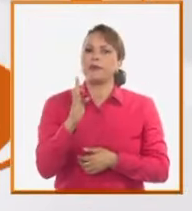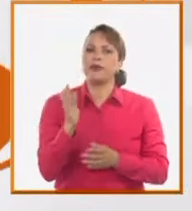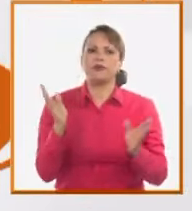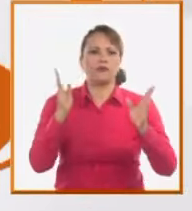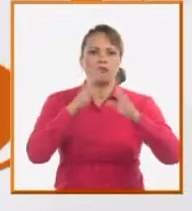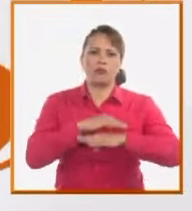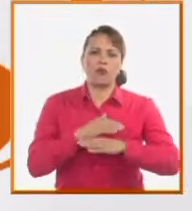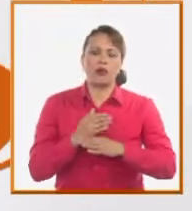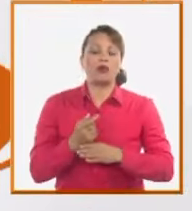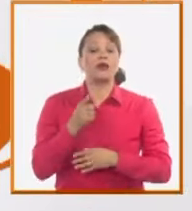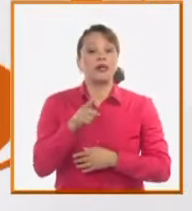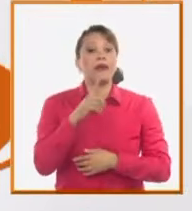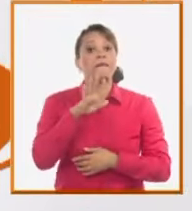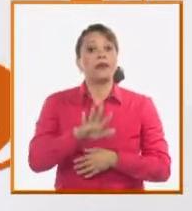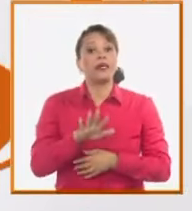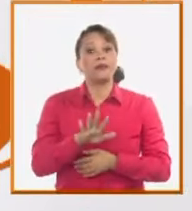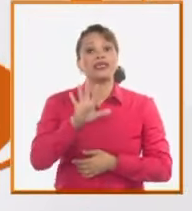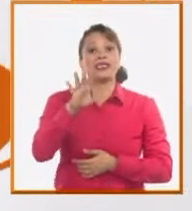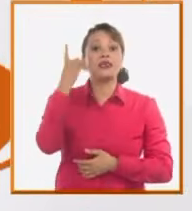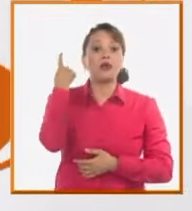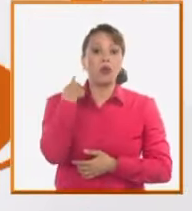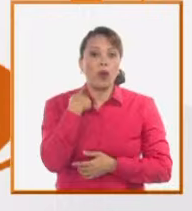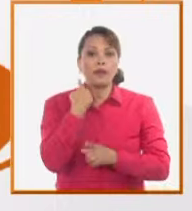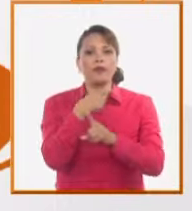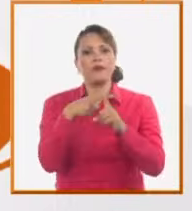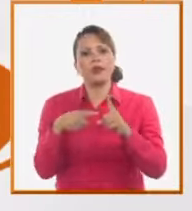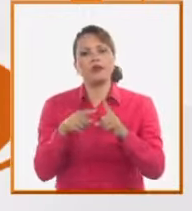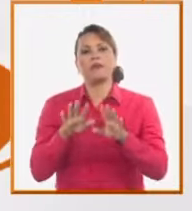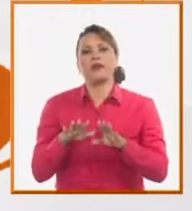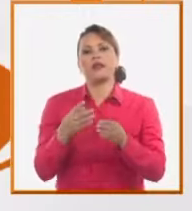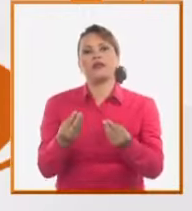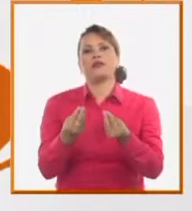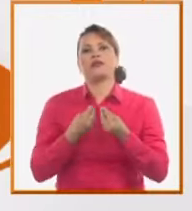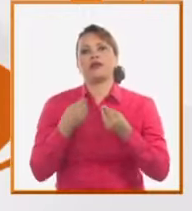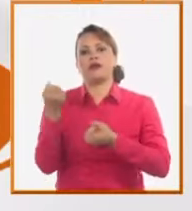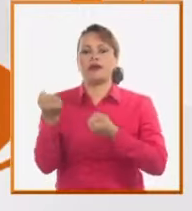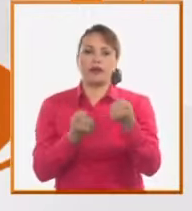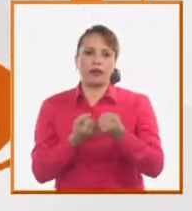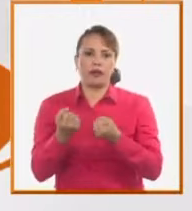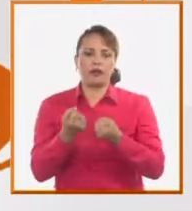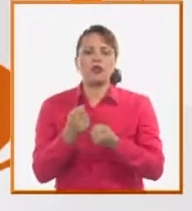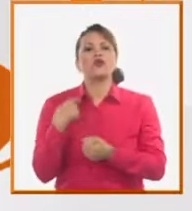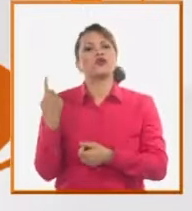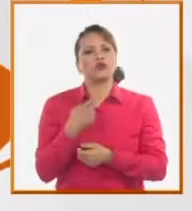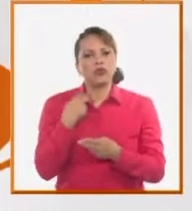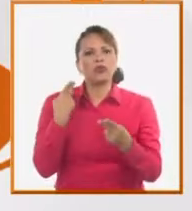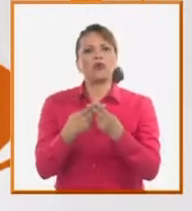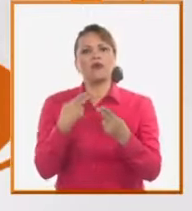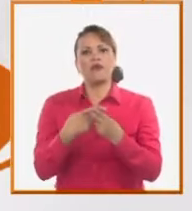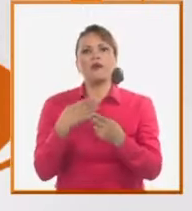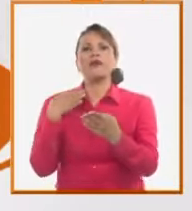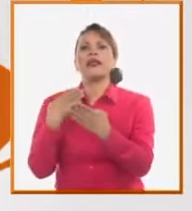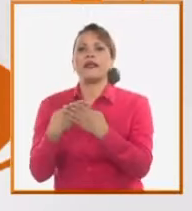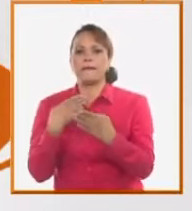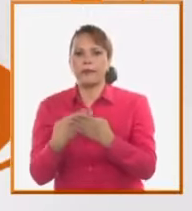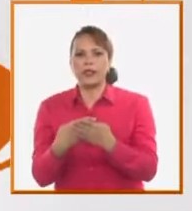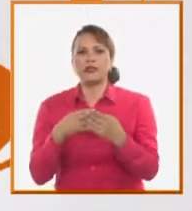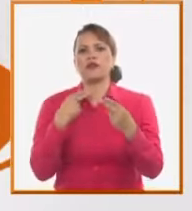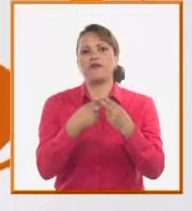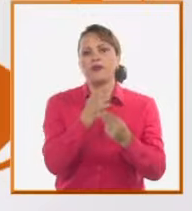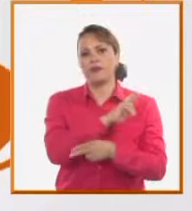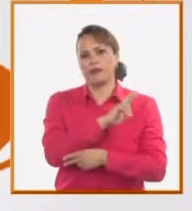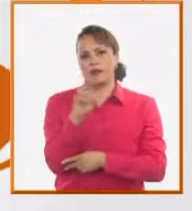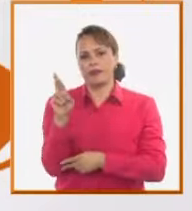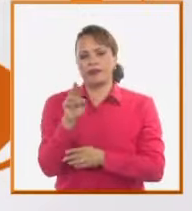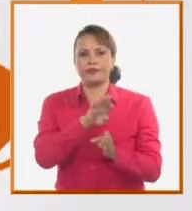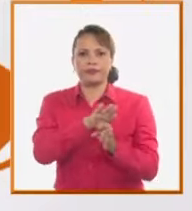de 5 años y medio por la entrega de los autos. Porque nosotros confiamos en esa empresa y confiamos en la revolución. Yo